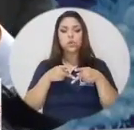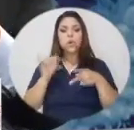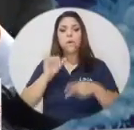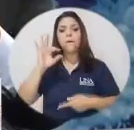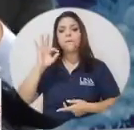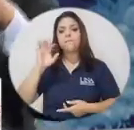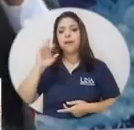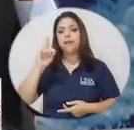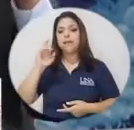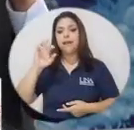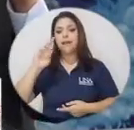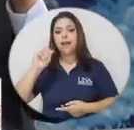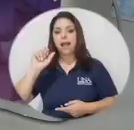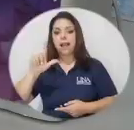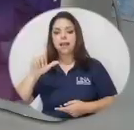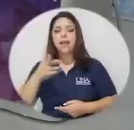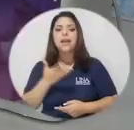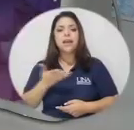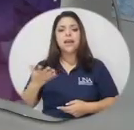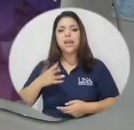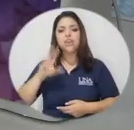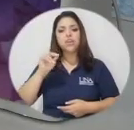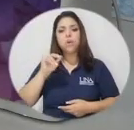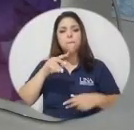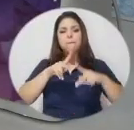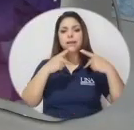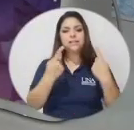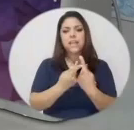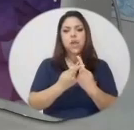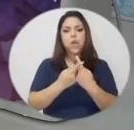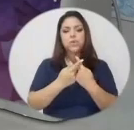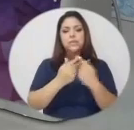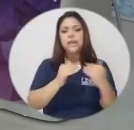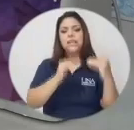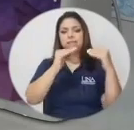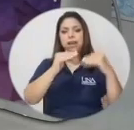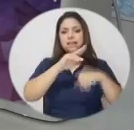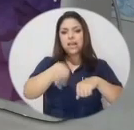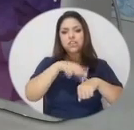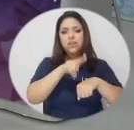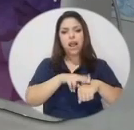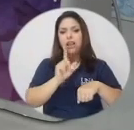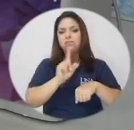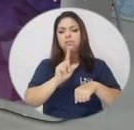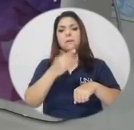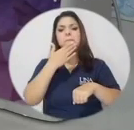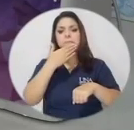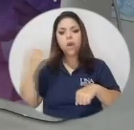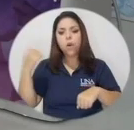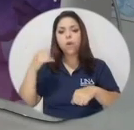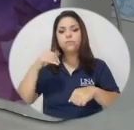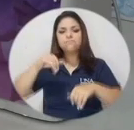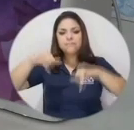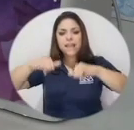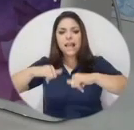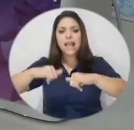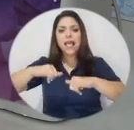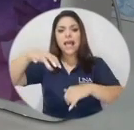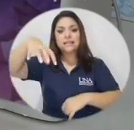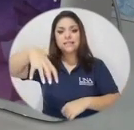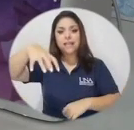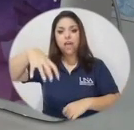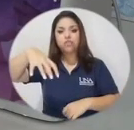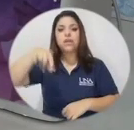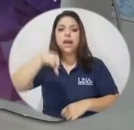estos partidos no juegan tanto al nivel nacional, sino buscan tener influencia en estados donde tienen mayor